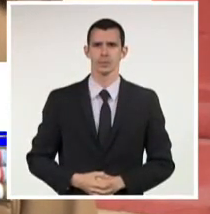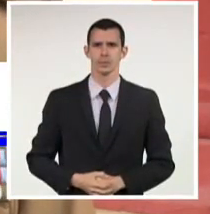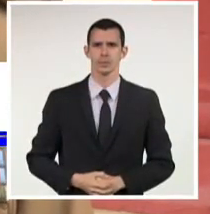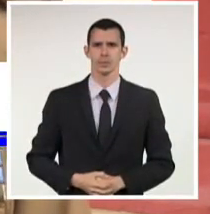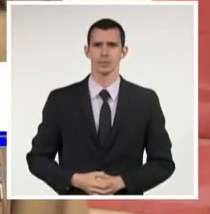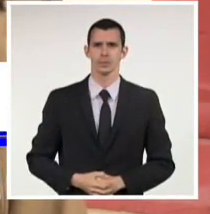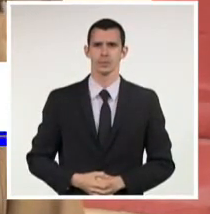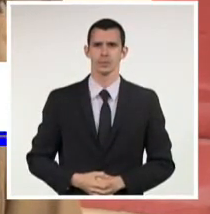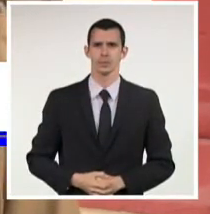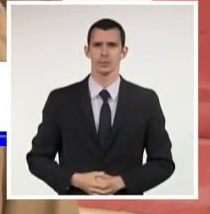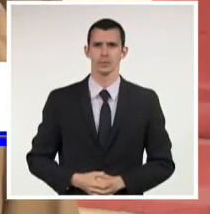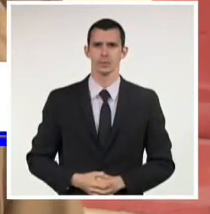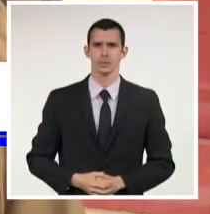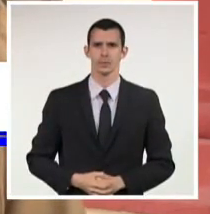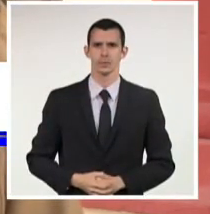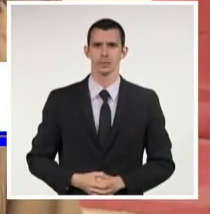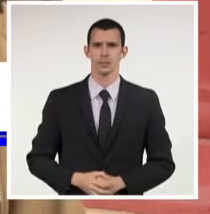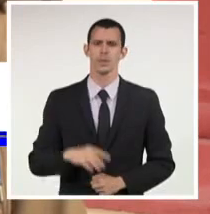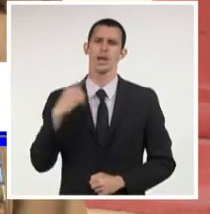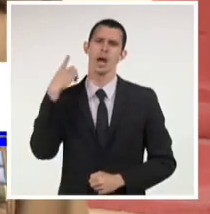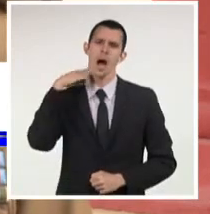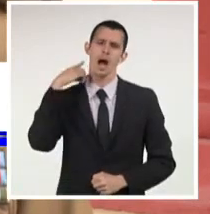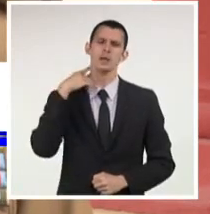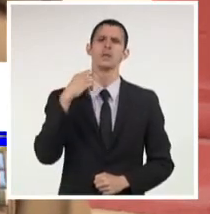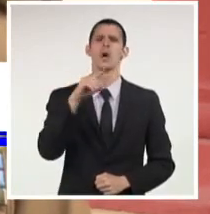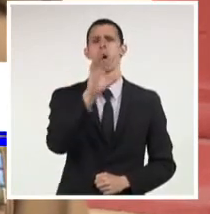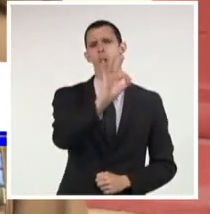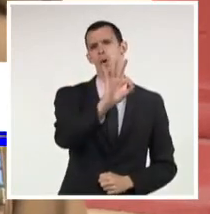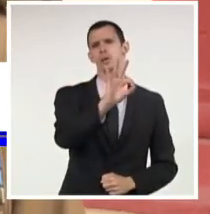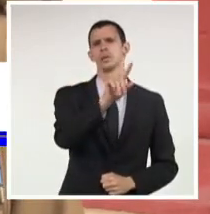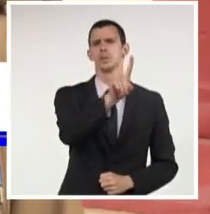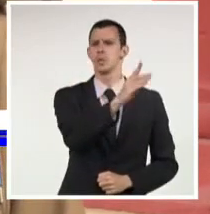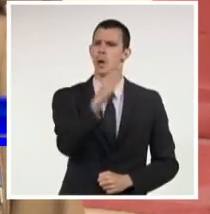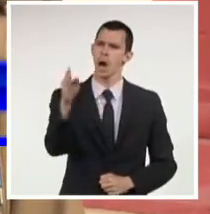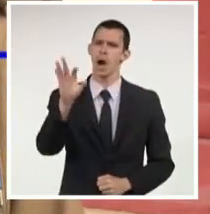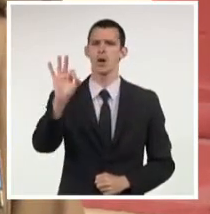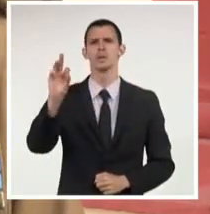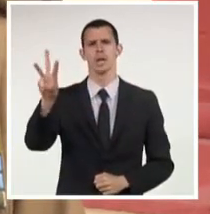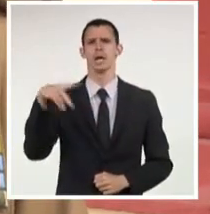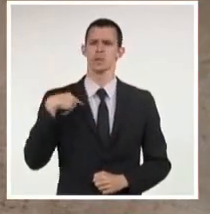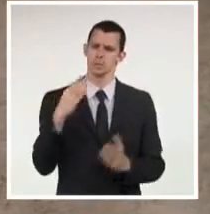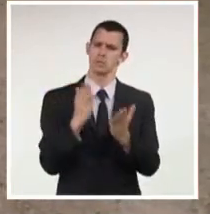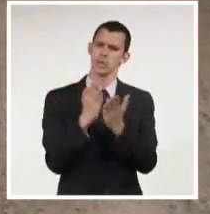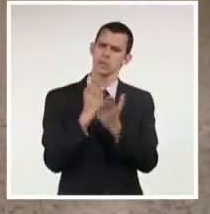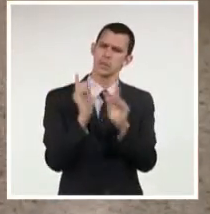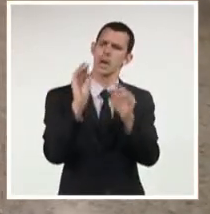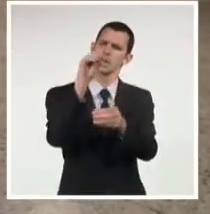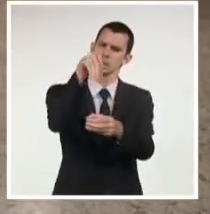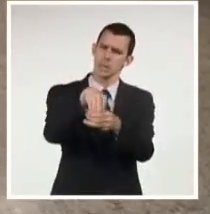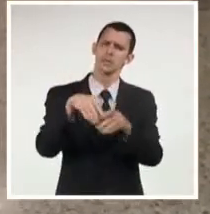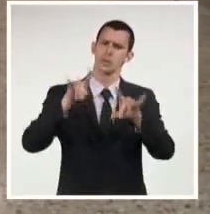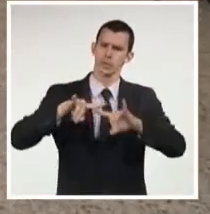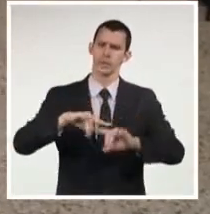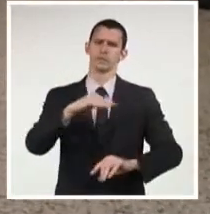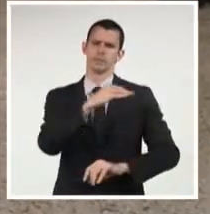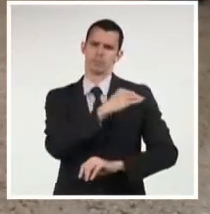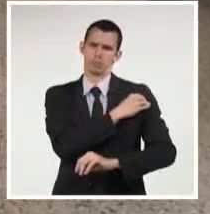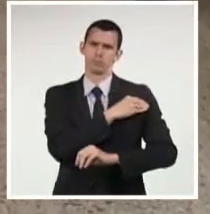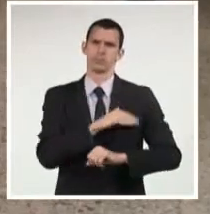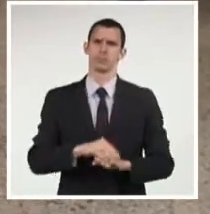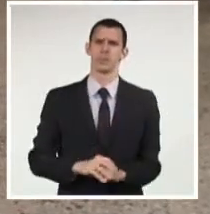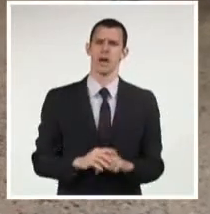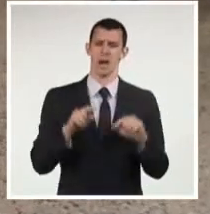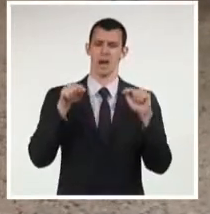cadete de esa escuela. Crecí formándome como oficial de las Fuerzas Armadas Revolucionarias. Me doté de